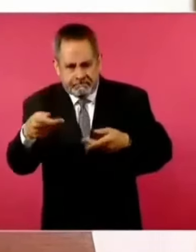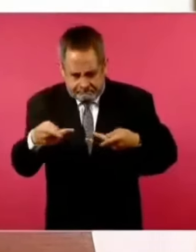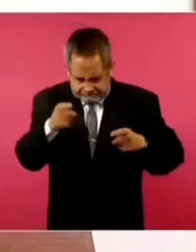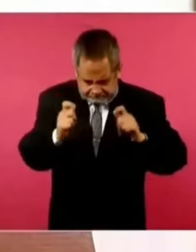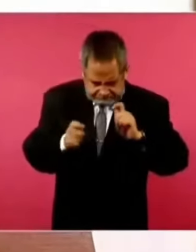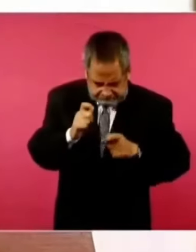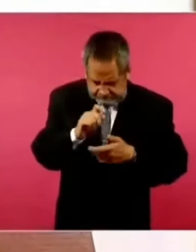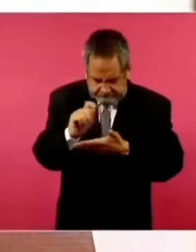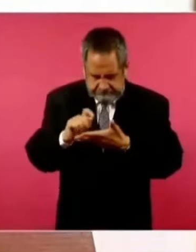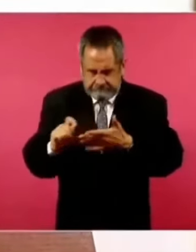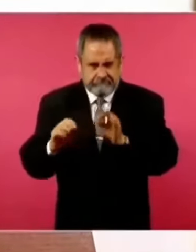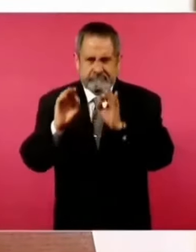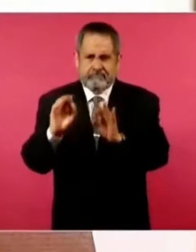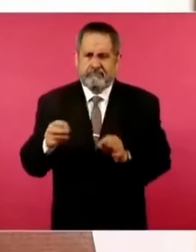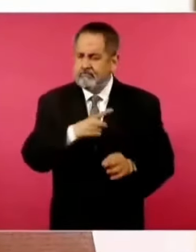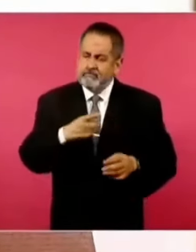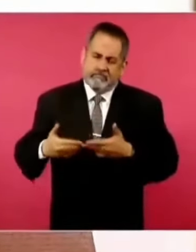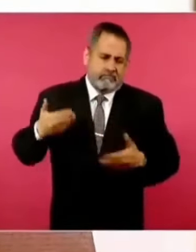Hay un dicho